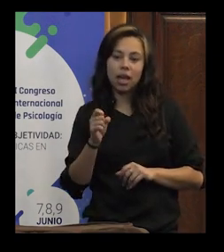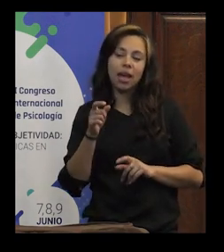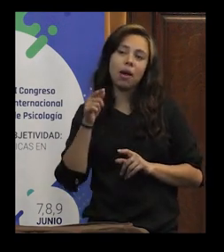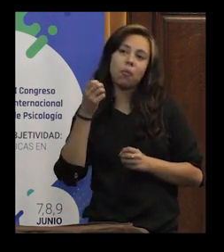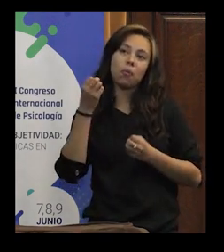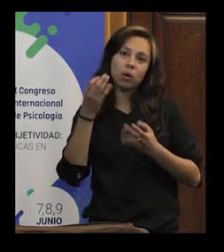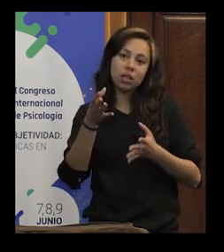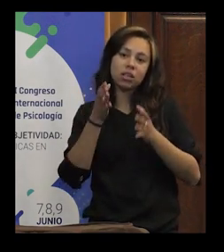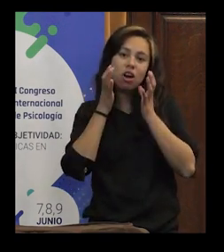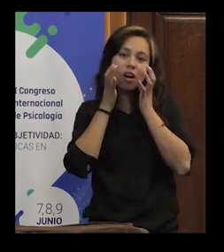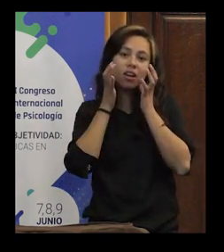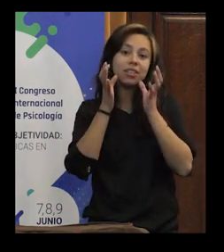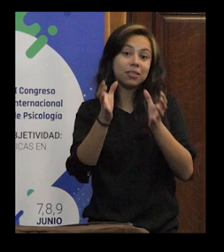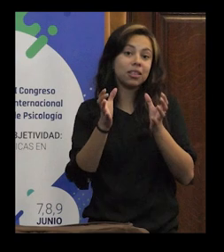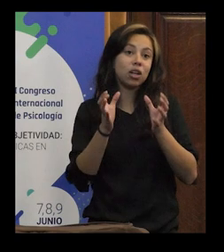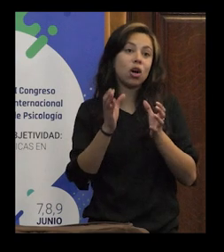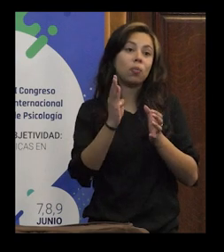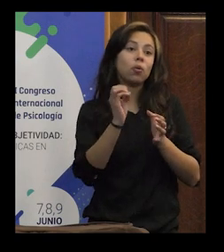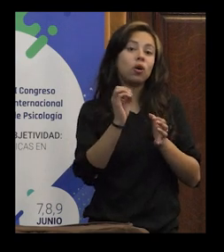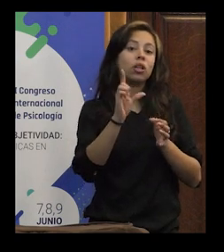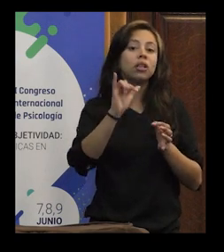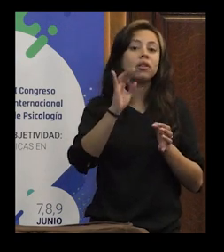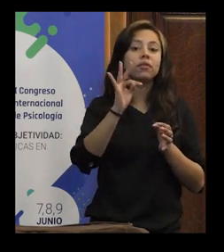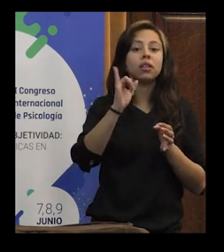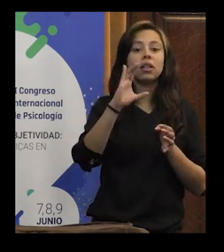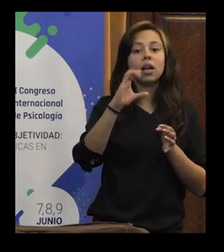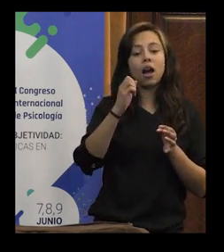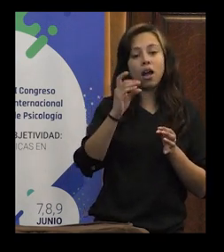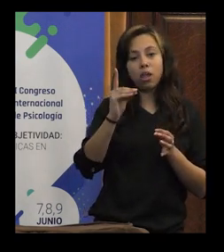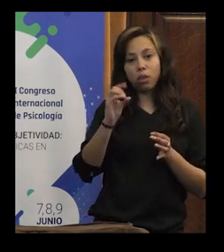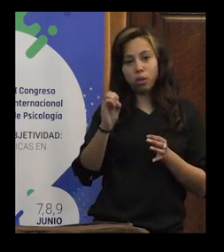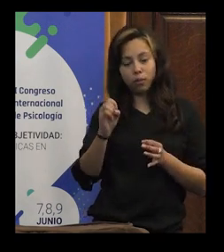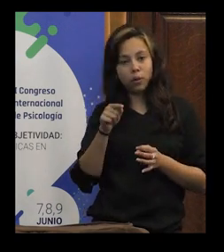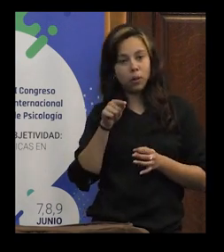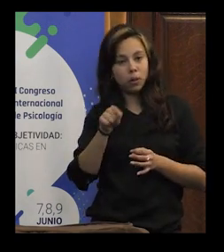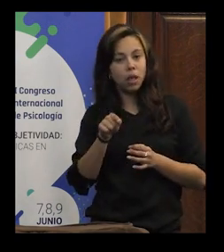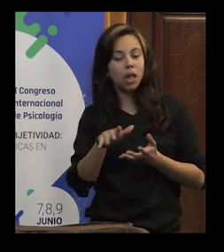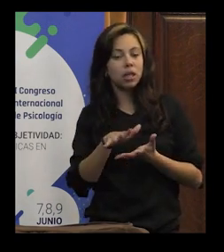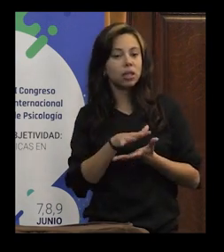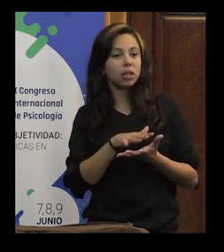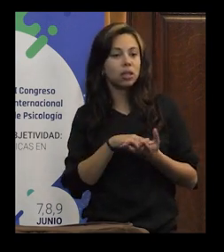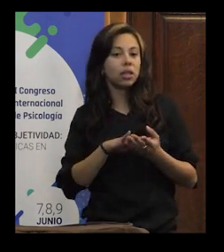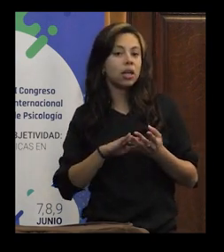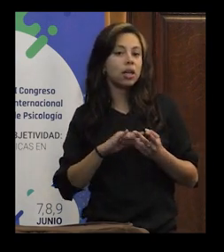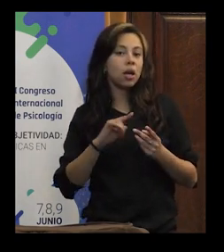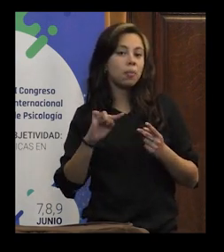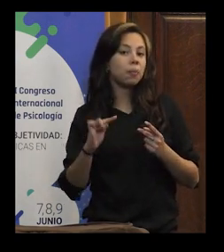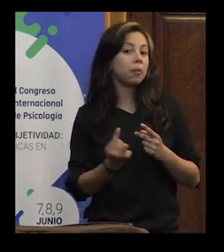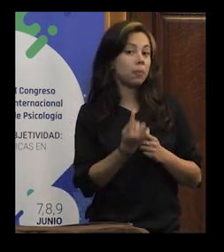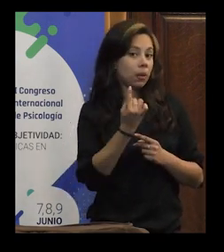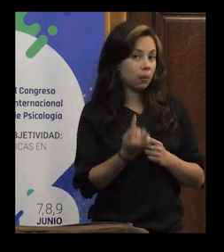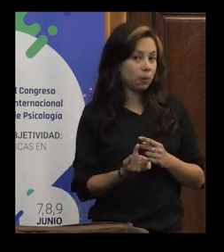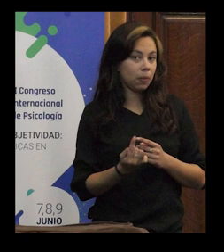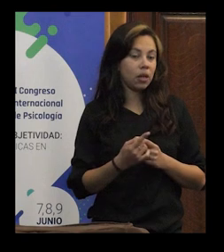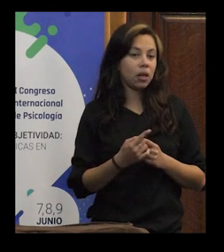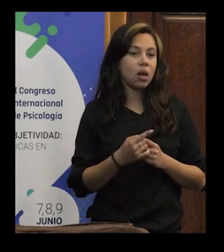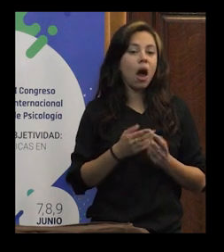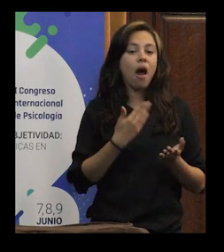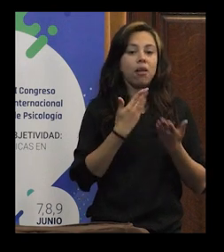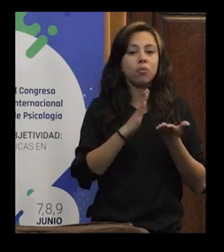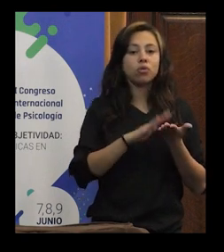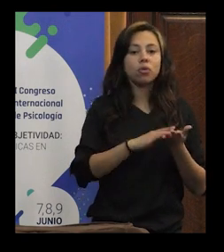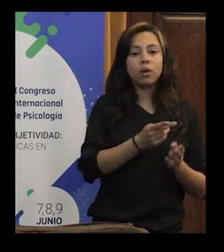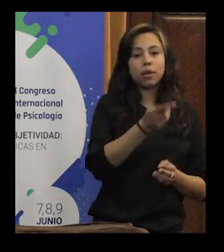risco corporificado. Okay? Então, passo ao primeiro exemplo, o consumo de